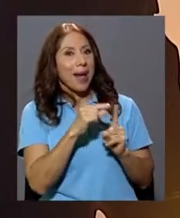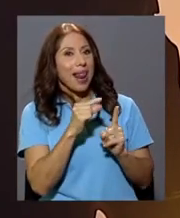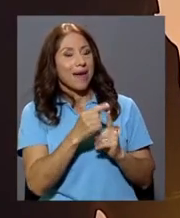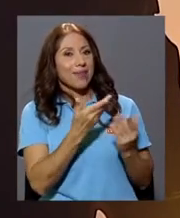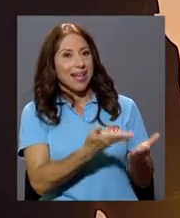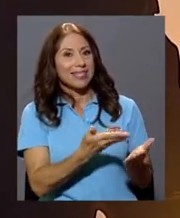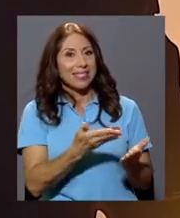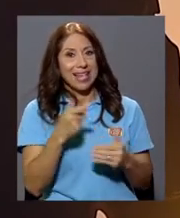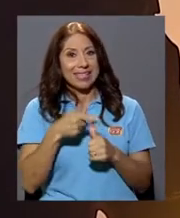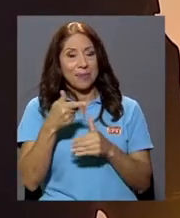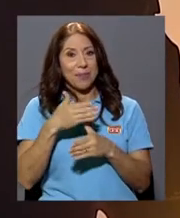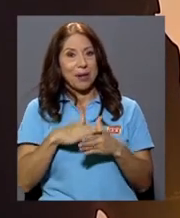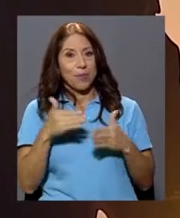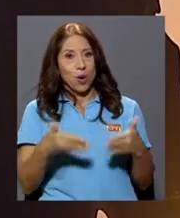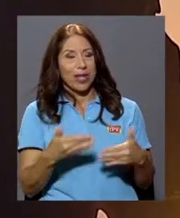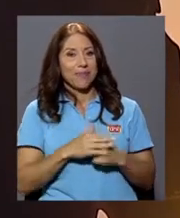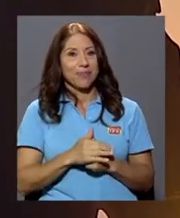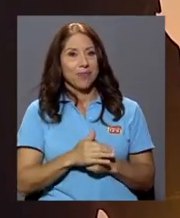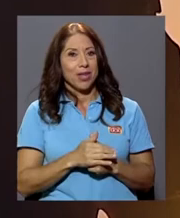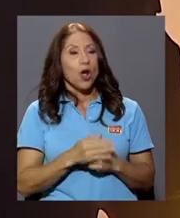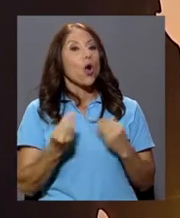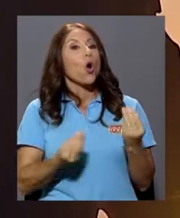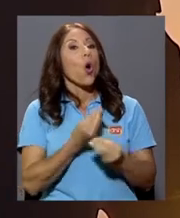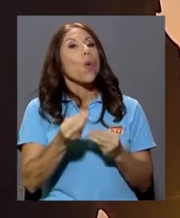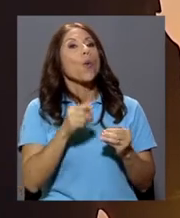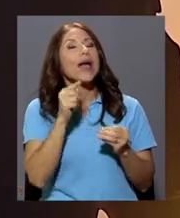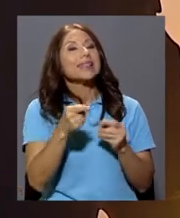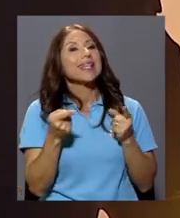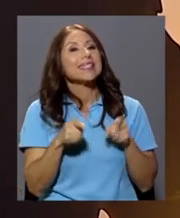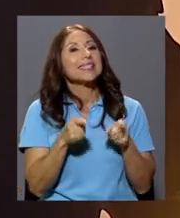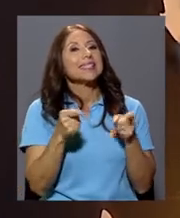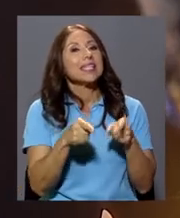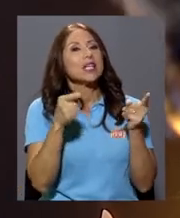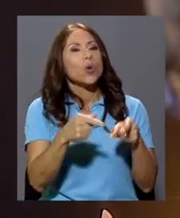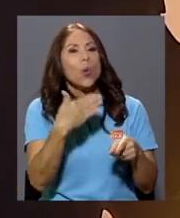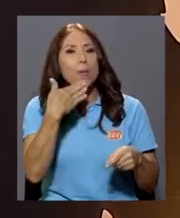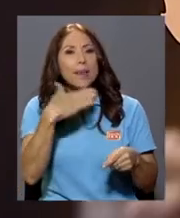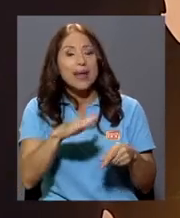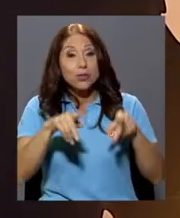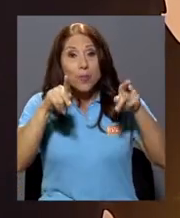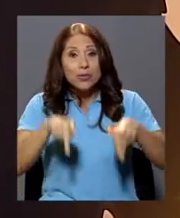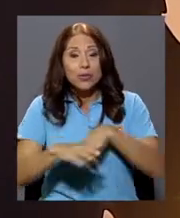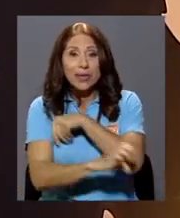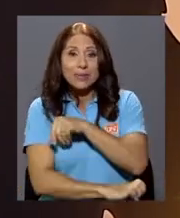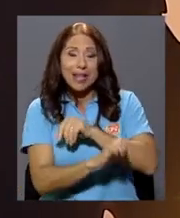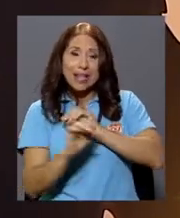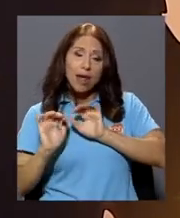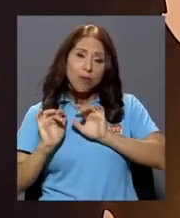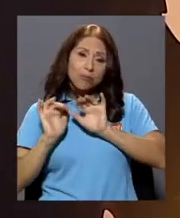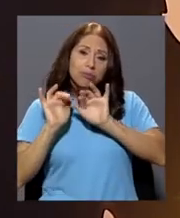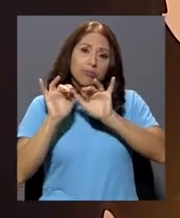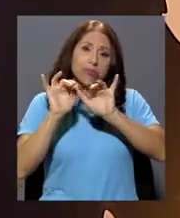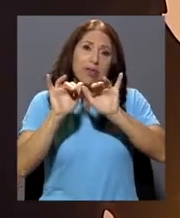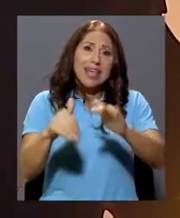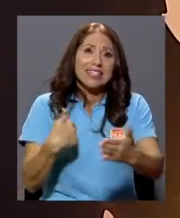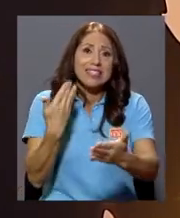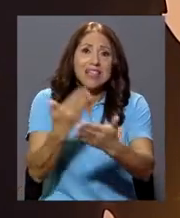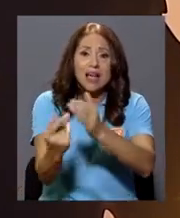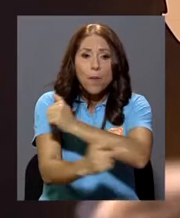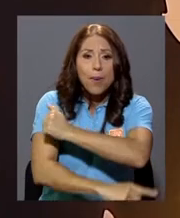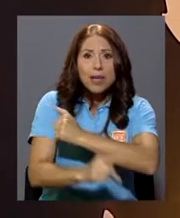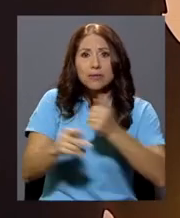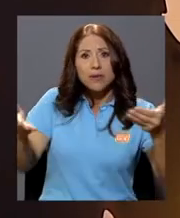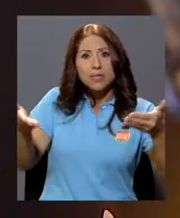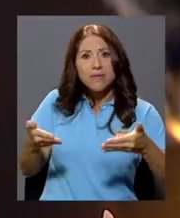primer bloque. ¿Cómo ese círculo perverso del migrante que llega y es recibido en una